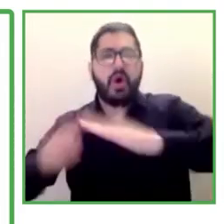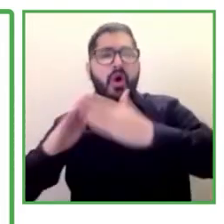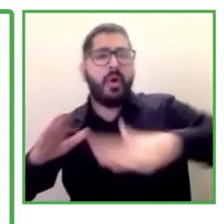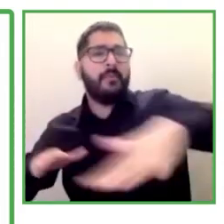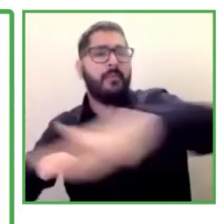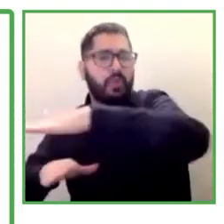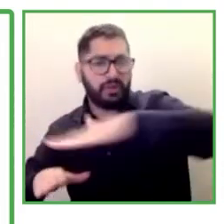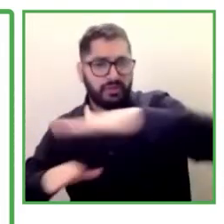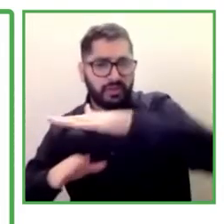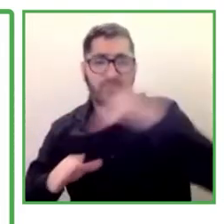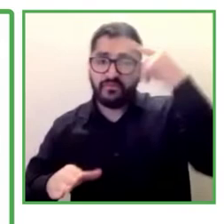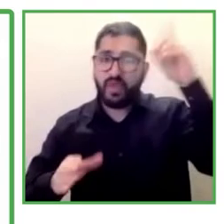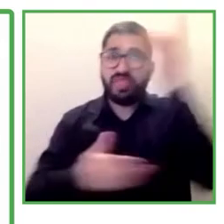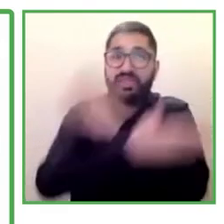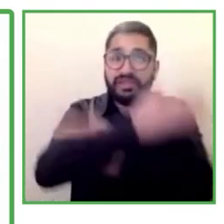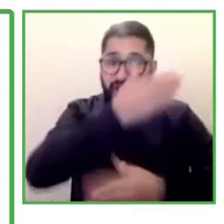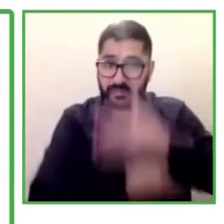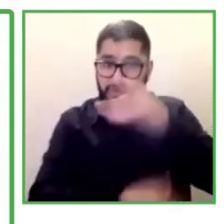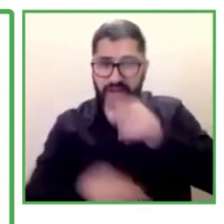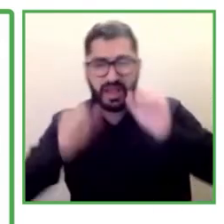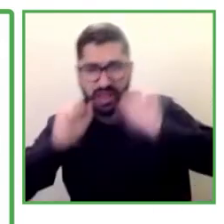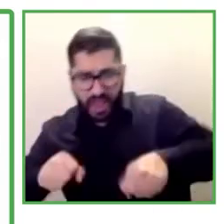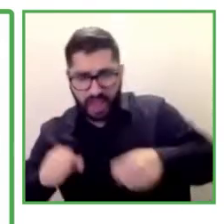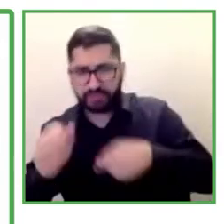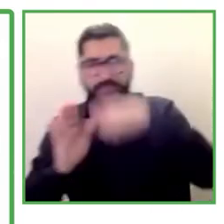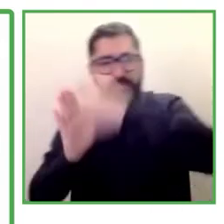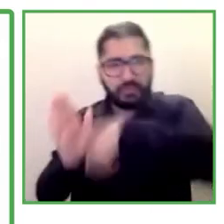con este tema. Bienvenida, Alejandra.